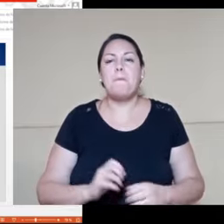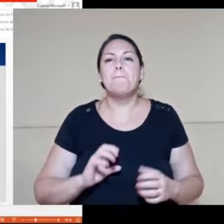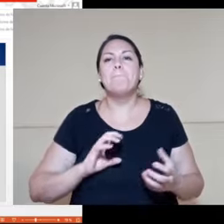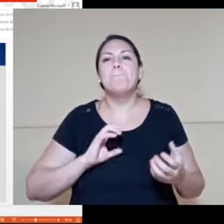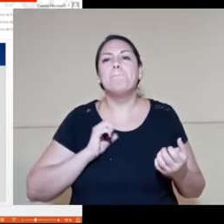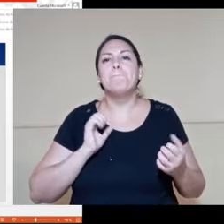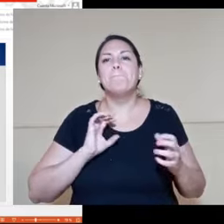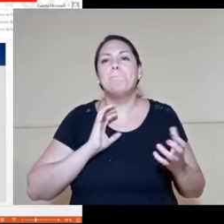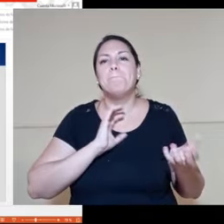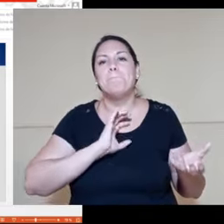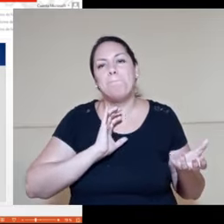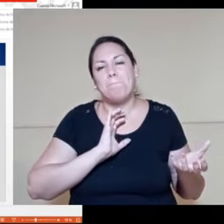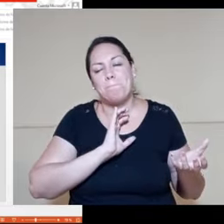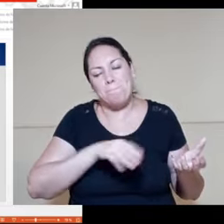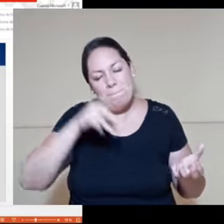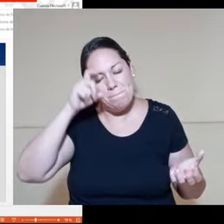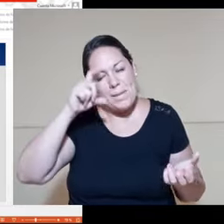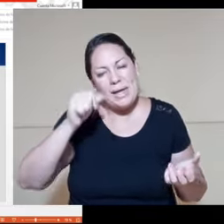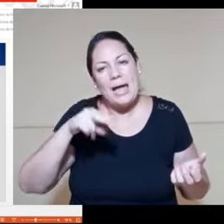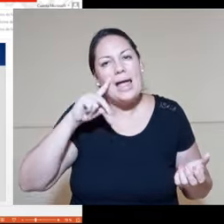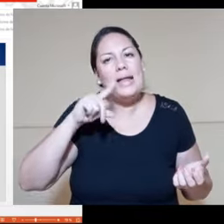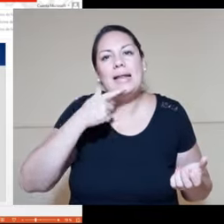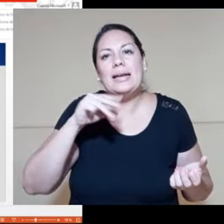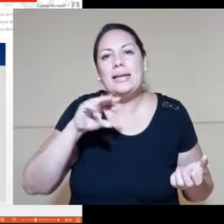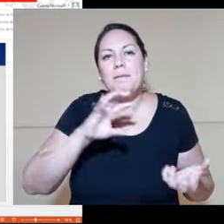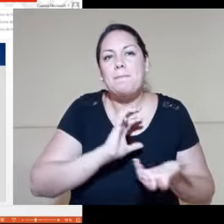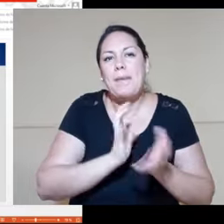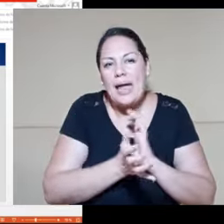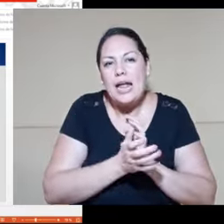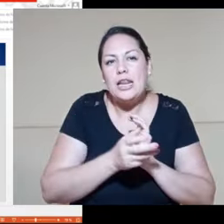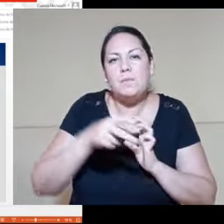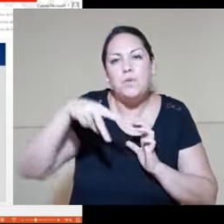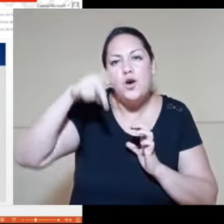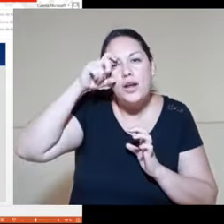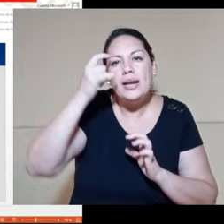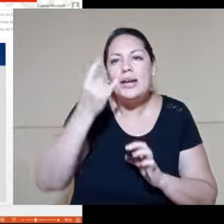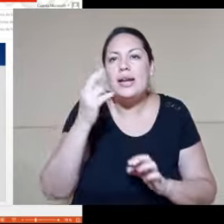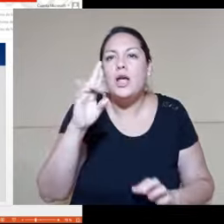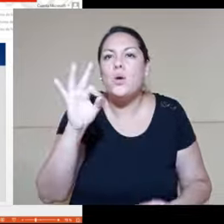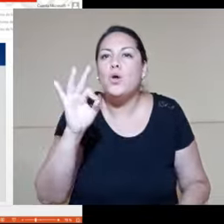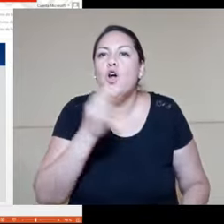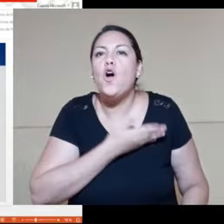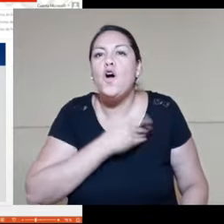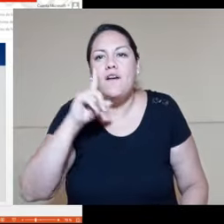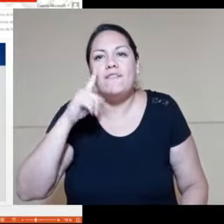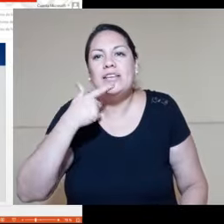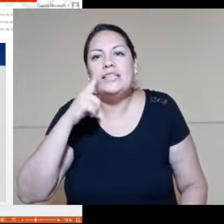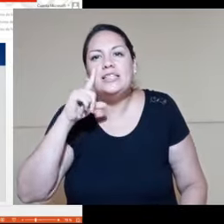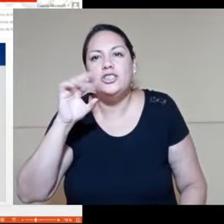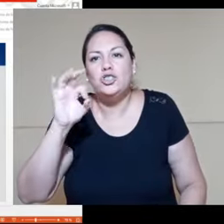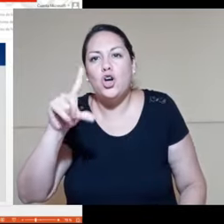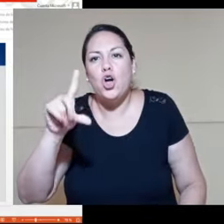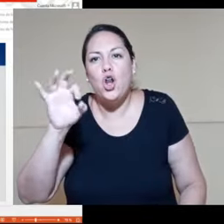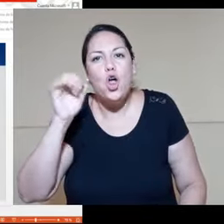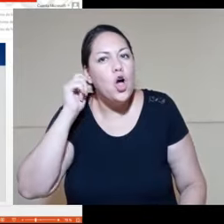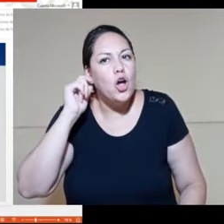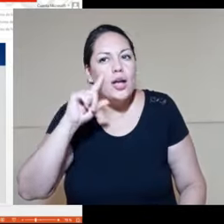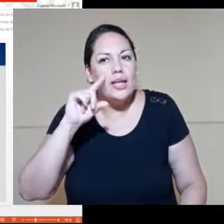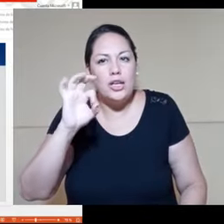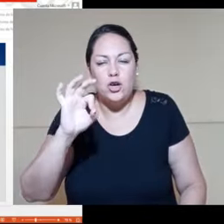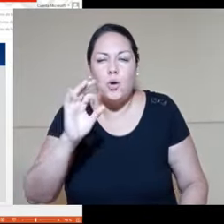de este mecanismo neurofisiológico de la despolarización de la célula y generar esos